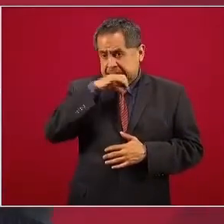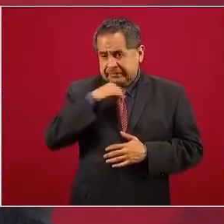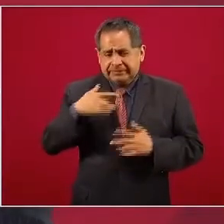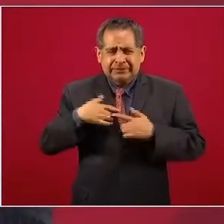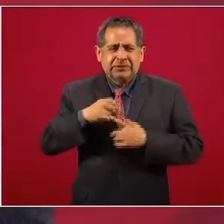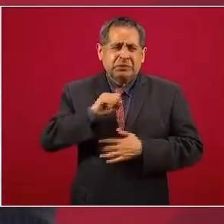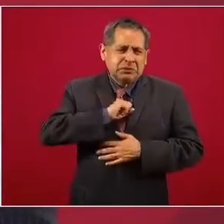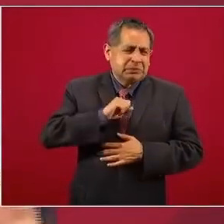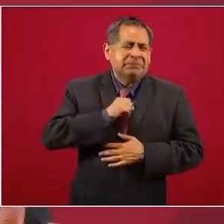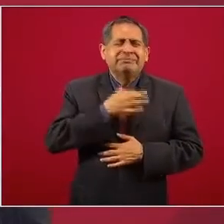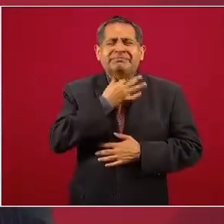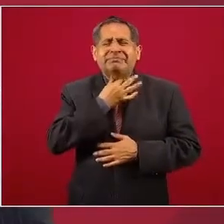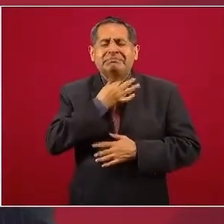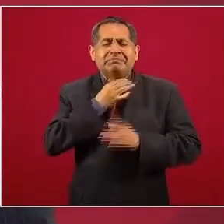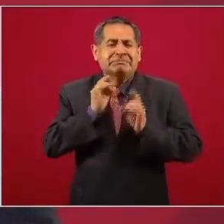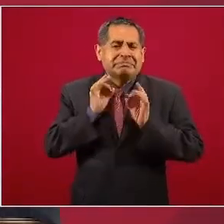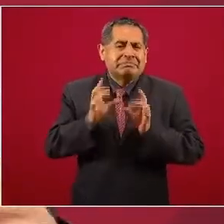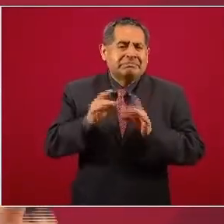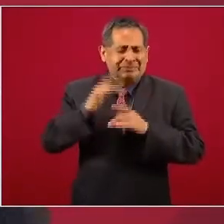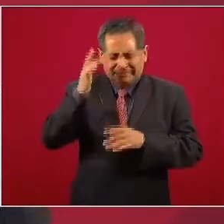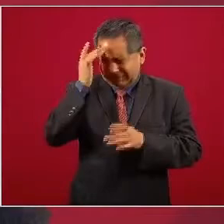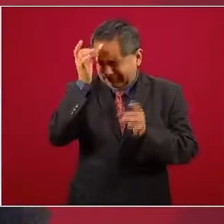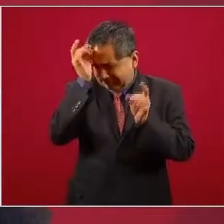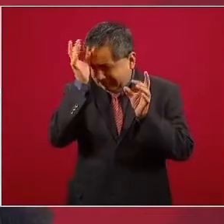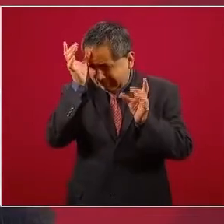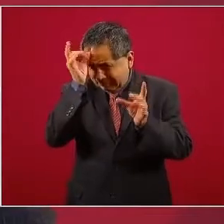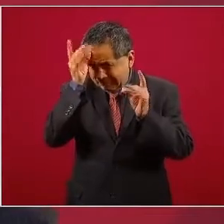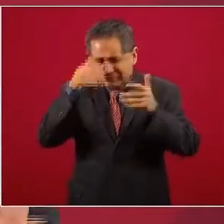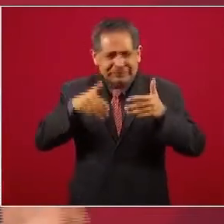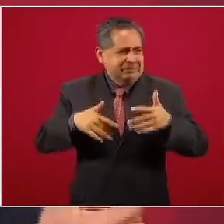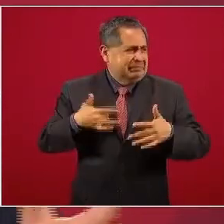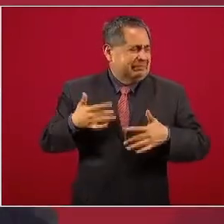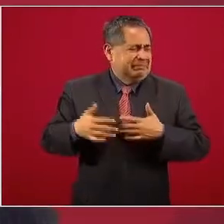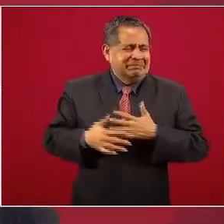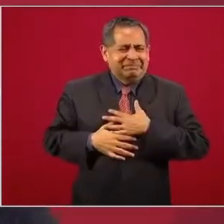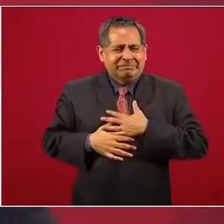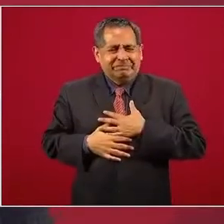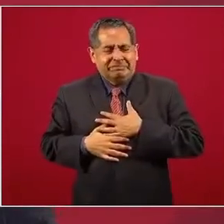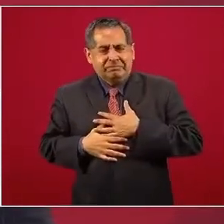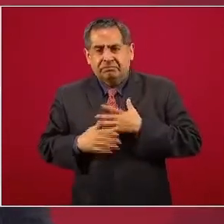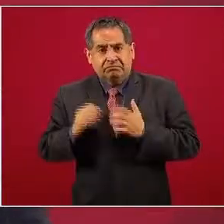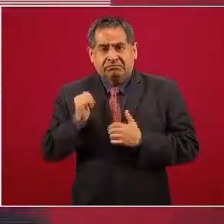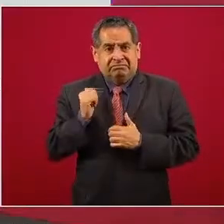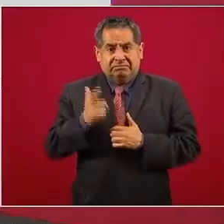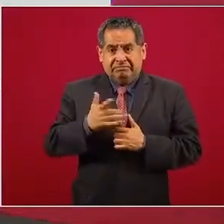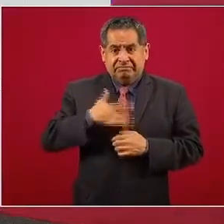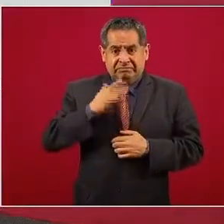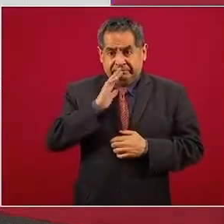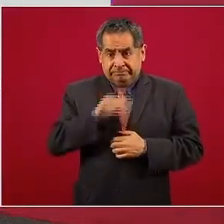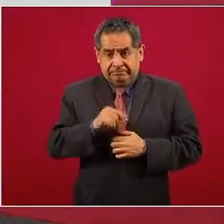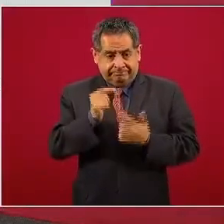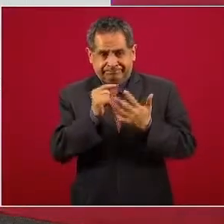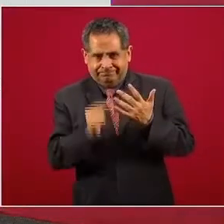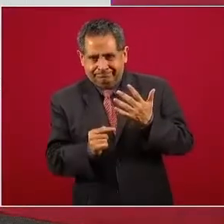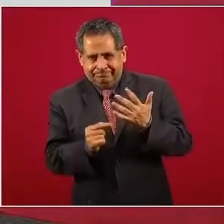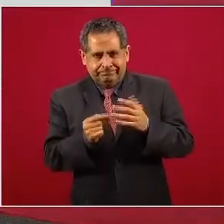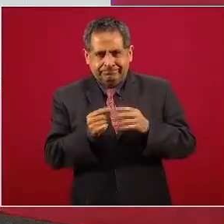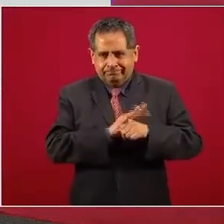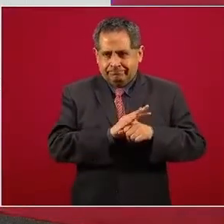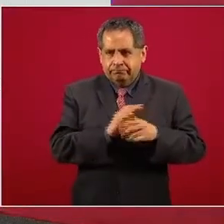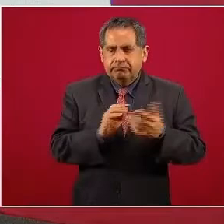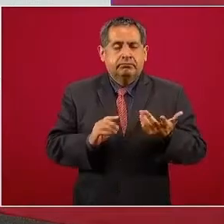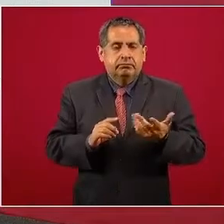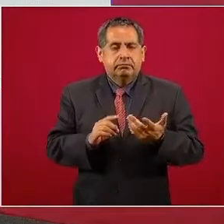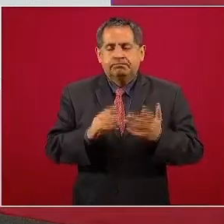tos, dolor de garganta, dolor de cabeza, malestar general y otros que complementan al COVID, con mayor